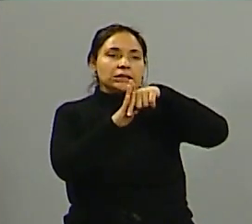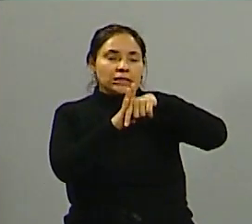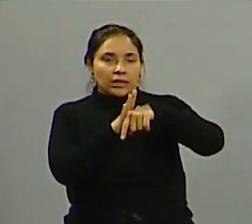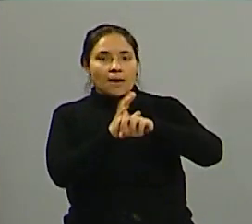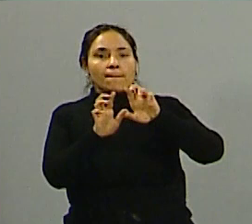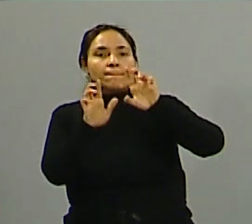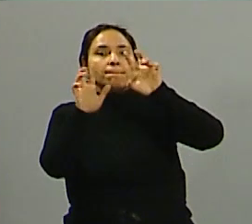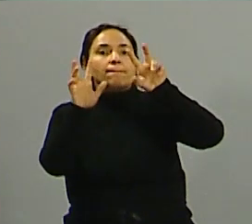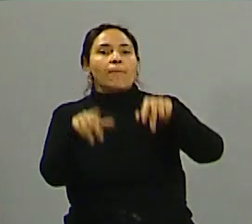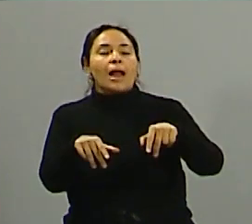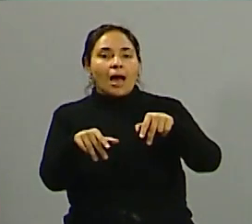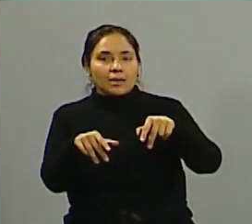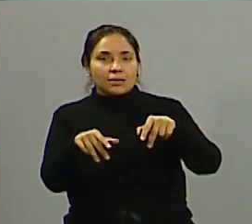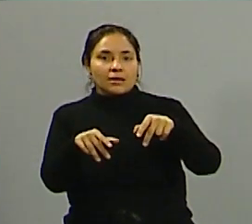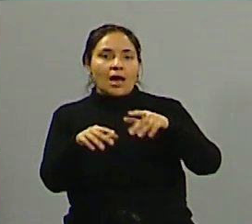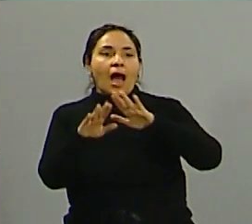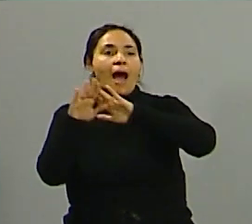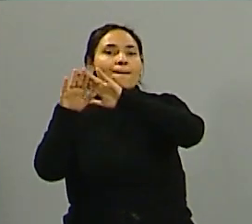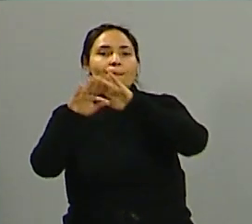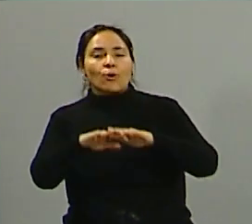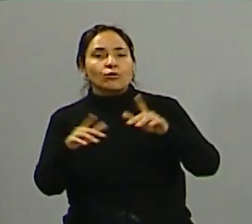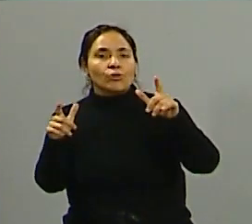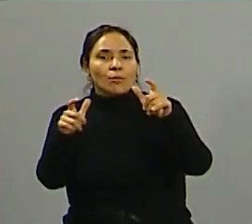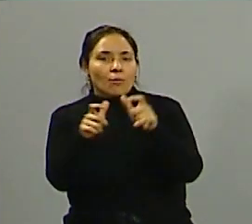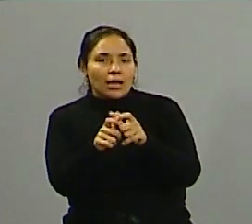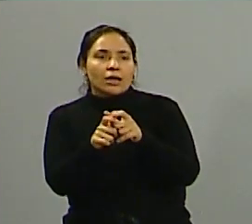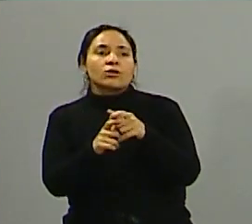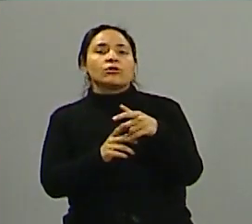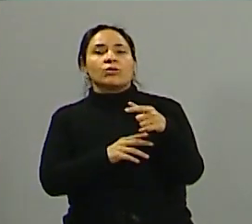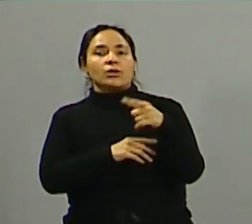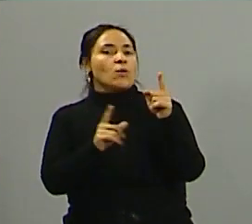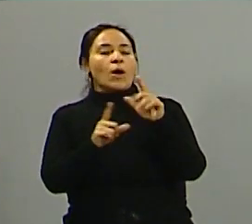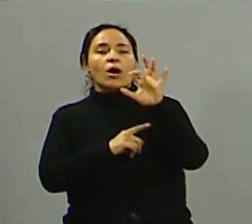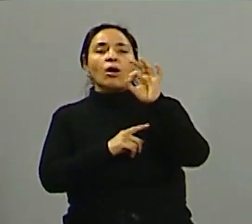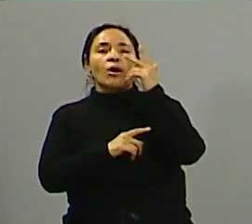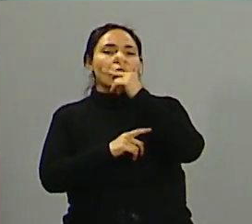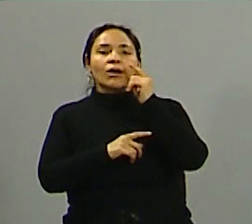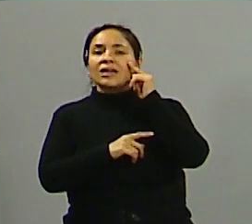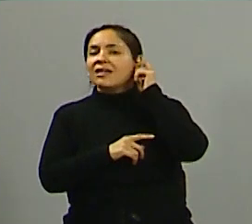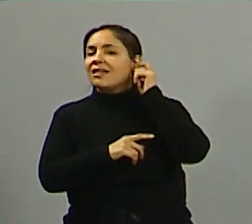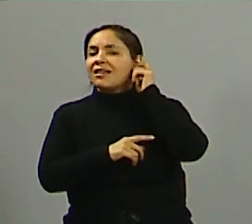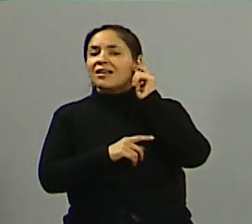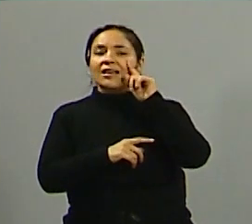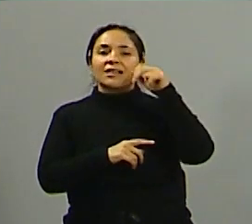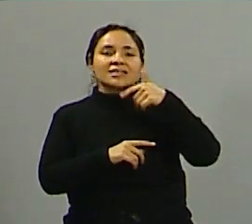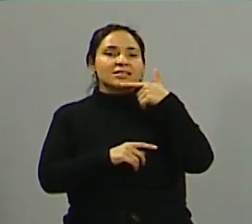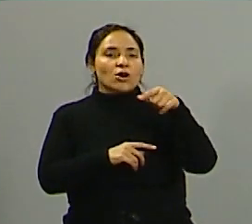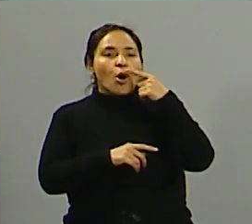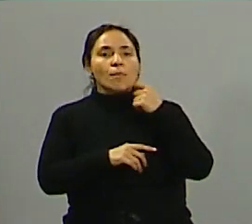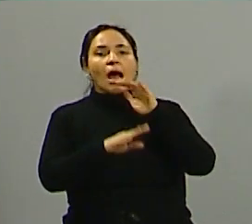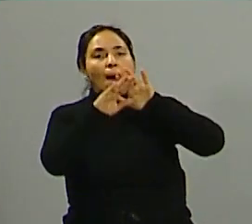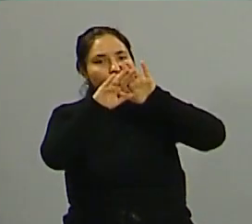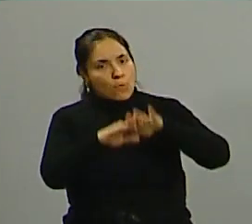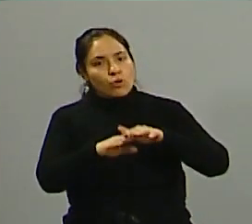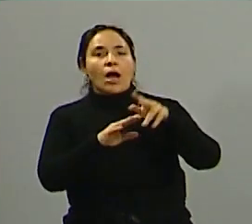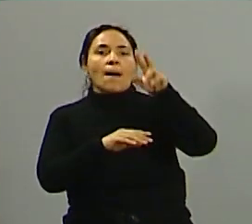continental, porque empieza a quedarse sin apoyo. Si bien O'Higgins ahí sale, lo respalda, forman y van a Perú, pero en Perú le